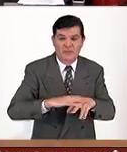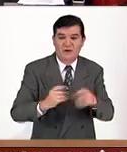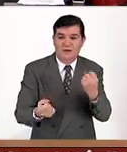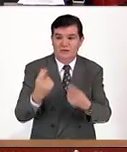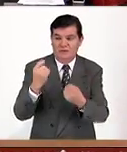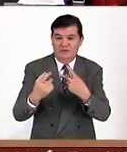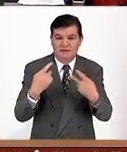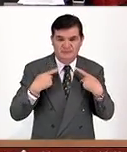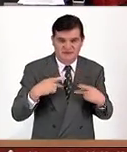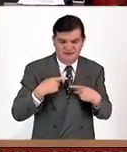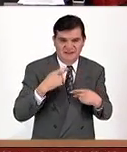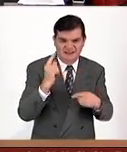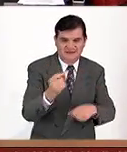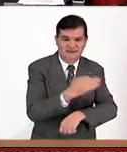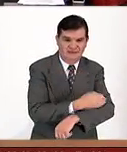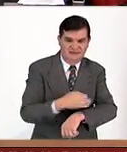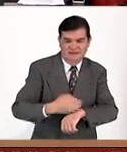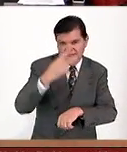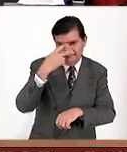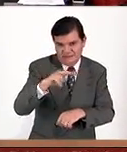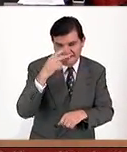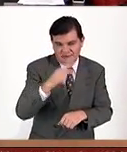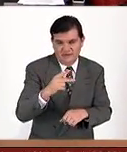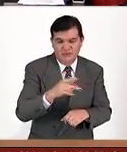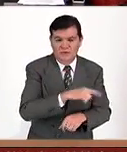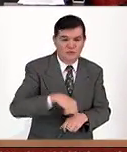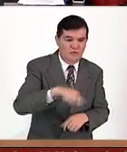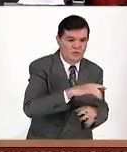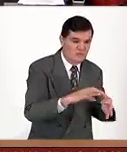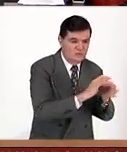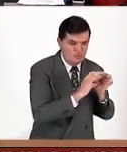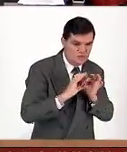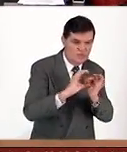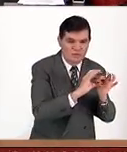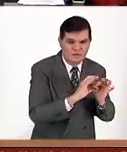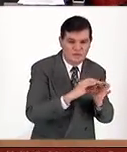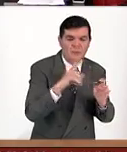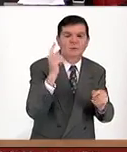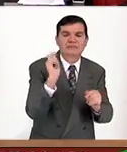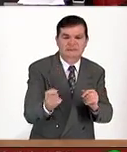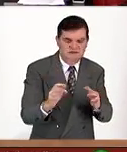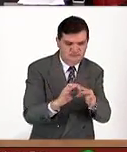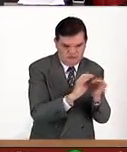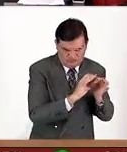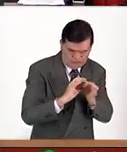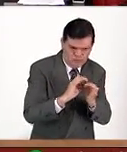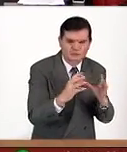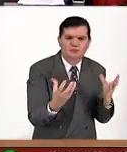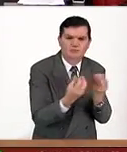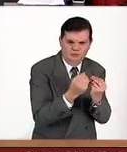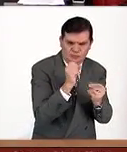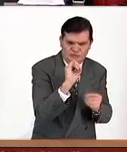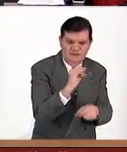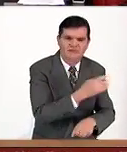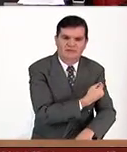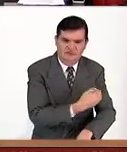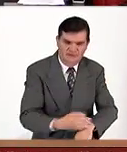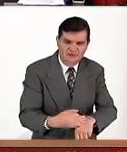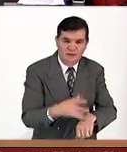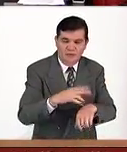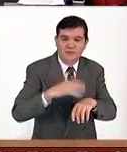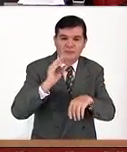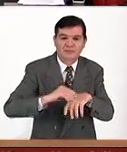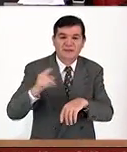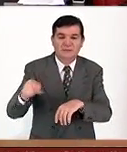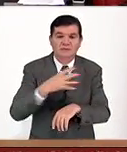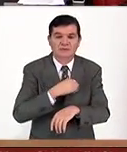algunas personas dicen, de lo que es la familia mexicana, todos unidos. Una cosa es ser unido como familia y otra cosa es no permitir a